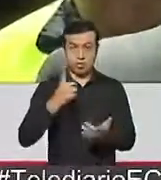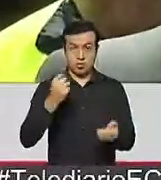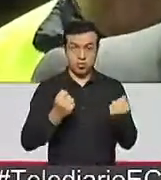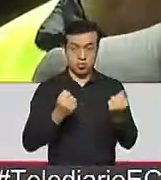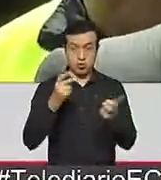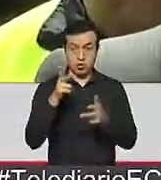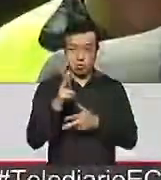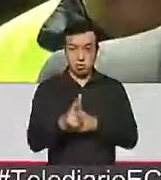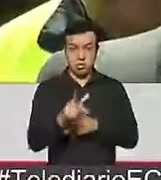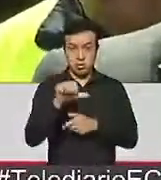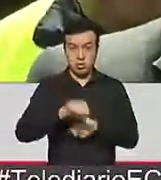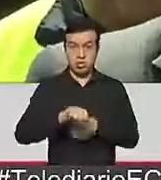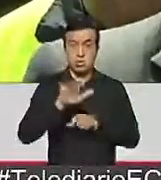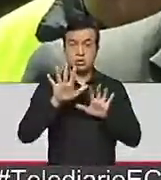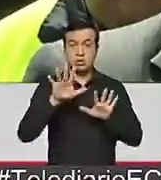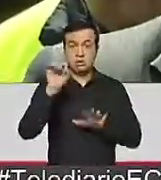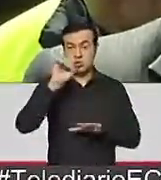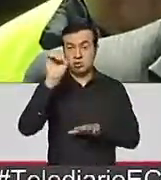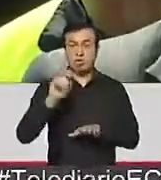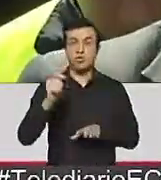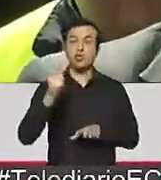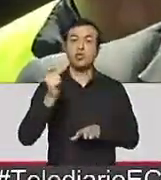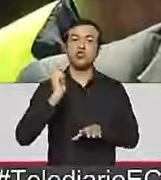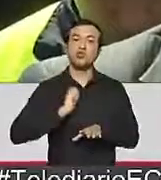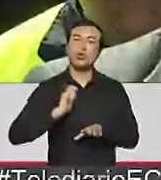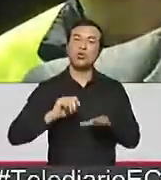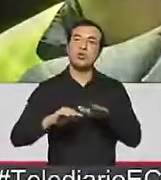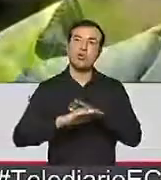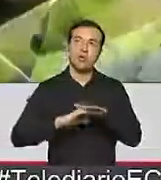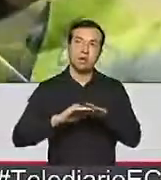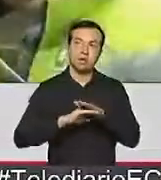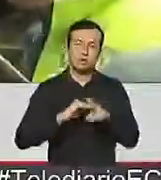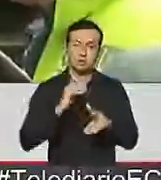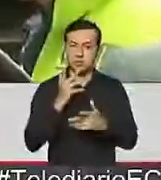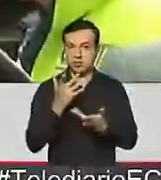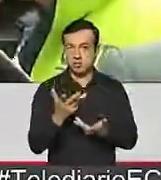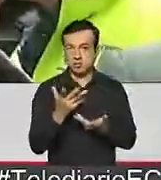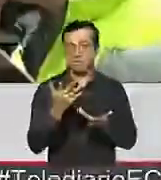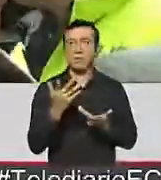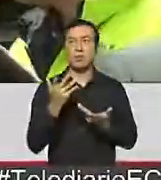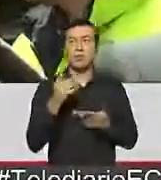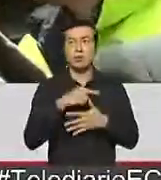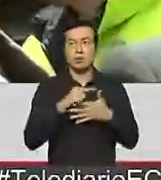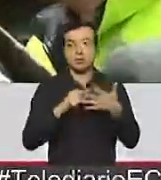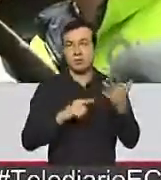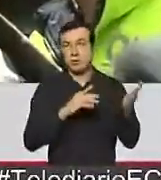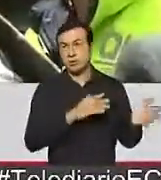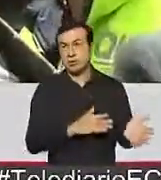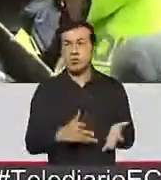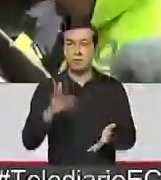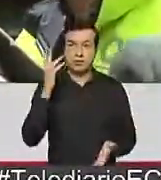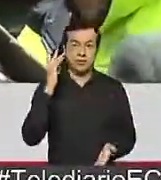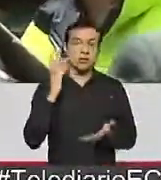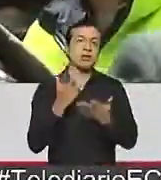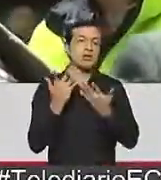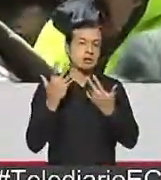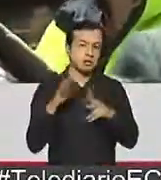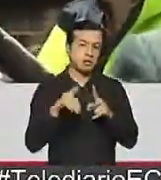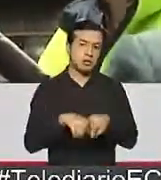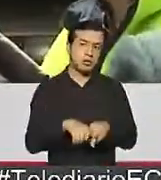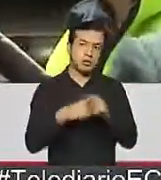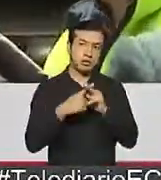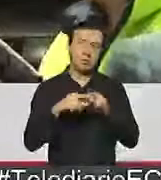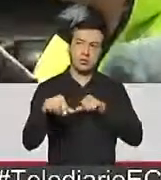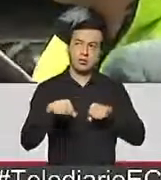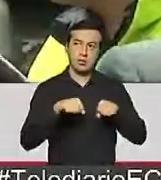mal estacionado es del 10% de la remuneración básica unificada al trabajador. Esta clase de operativos se los viene haciendo ya desde el inicio de